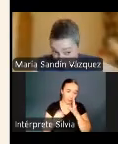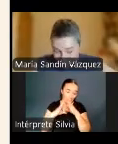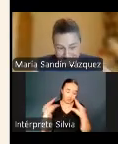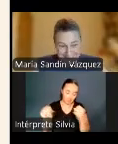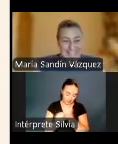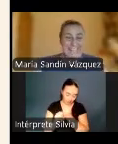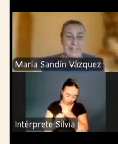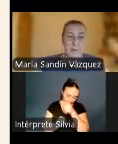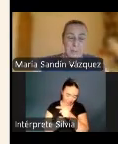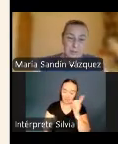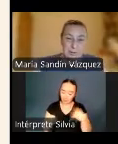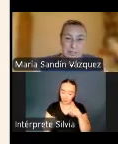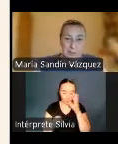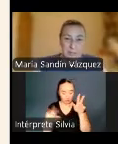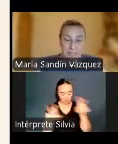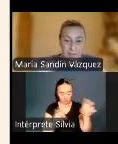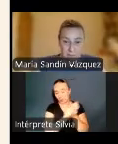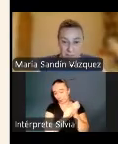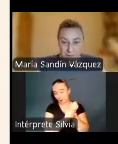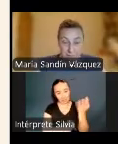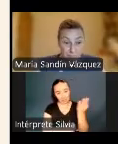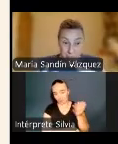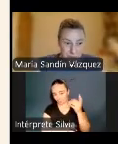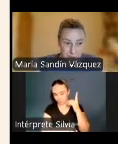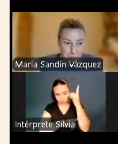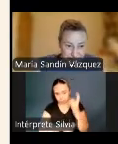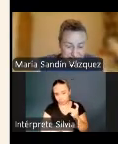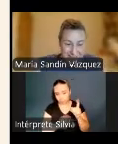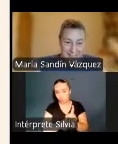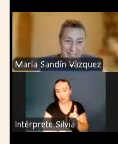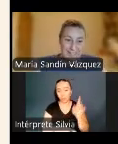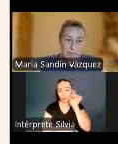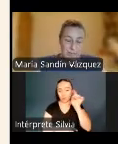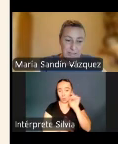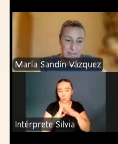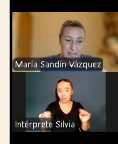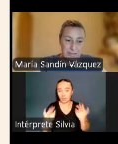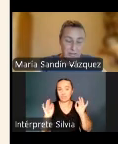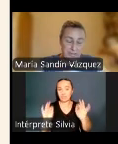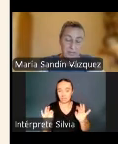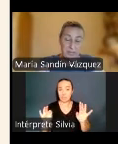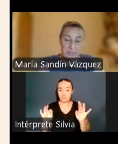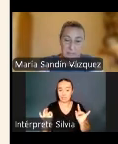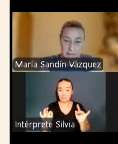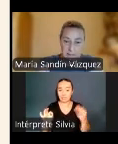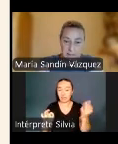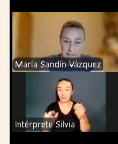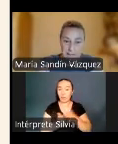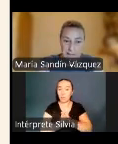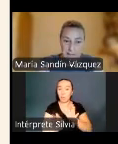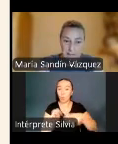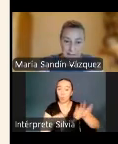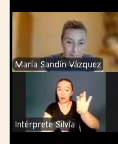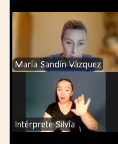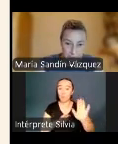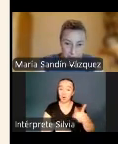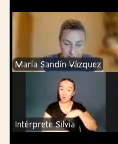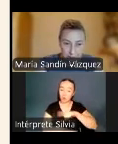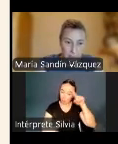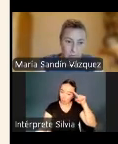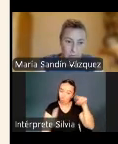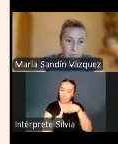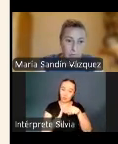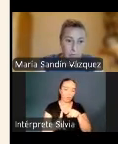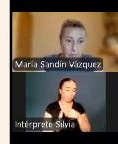cuestiones también laborales que como profesoras universitarias nos atravesan, pero esa no es nuestra finalidad.